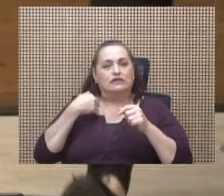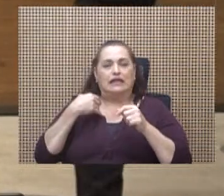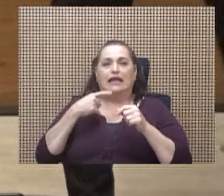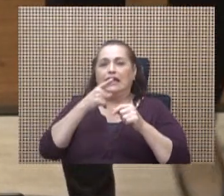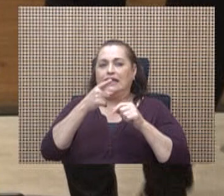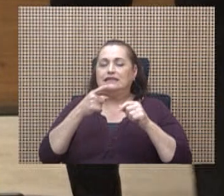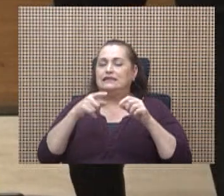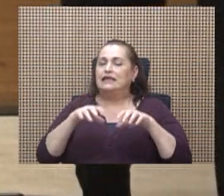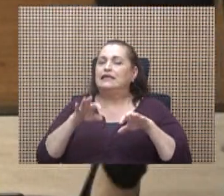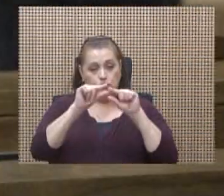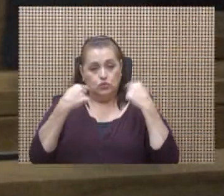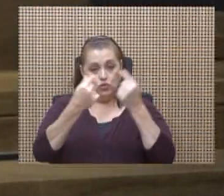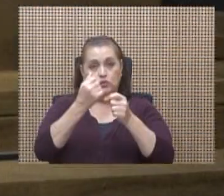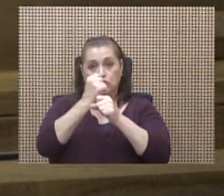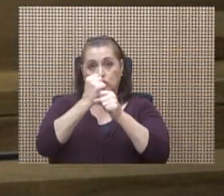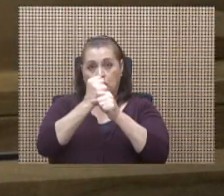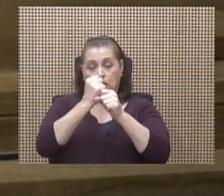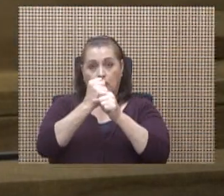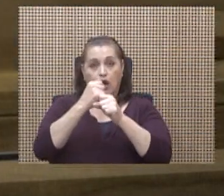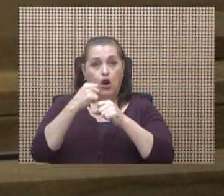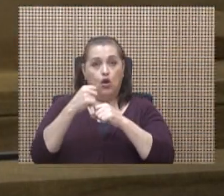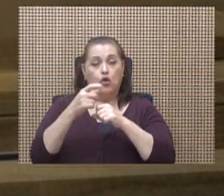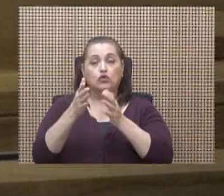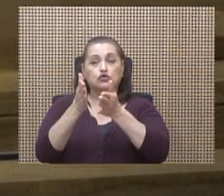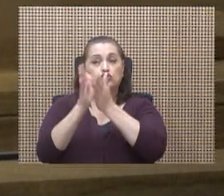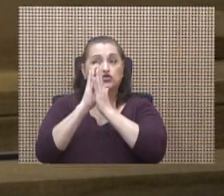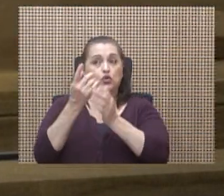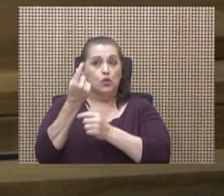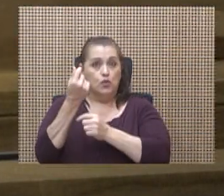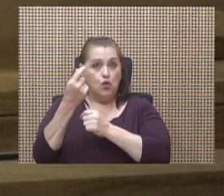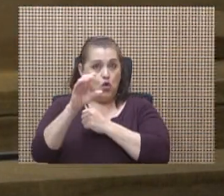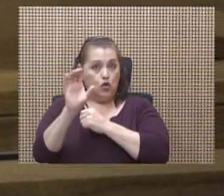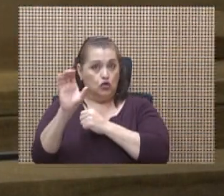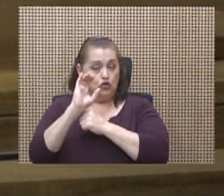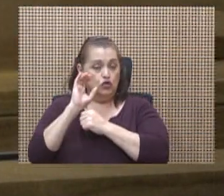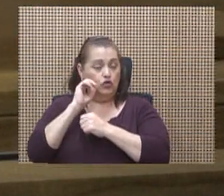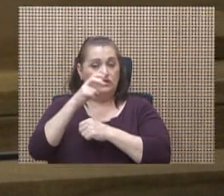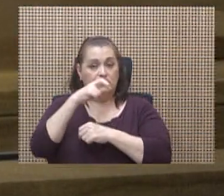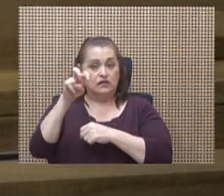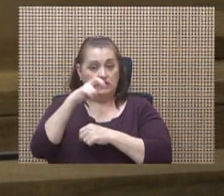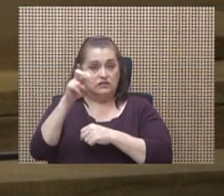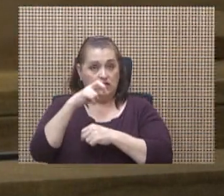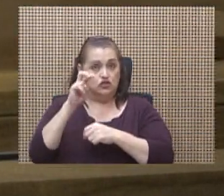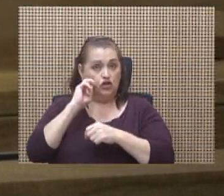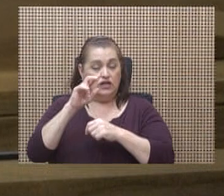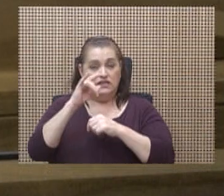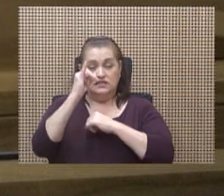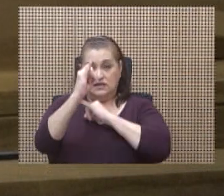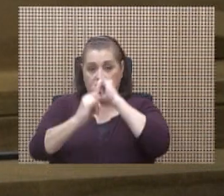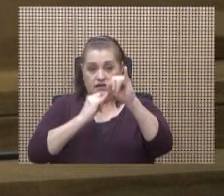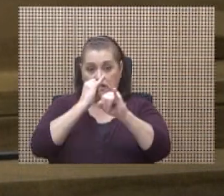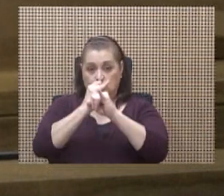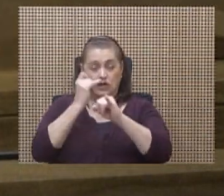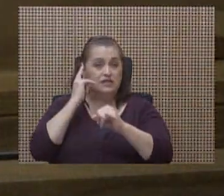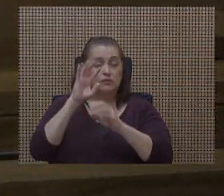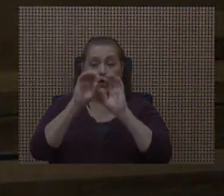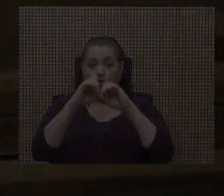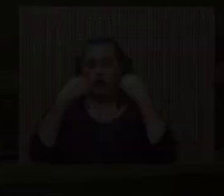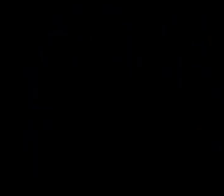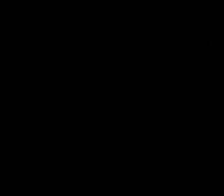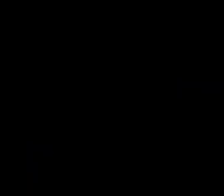de medidas transitorias estas dos iniciativas quedan ahora a la espera de ser votadas en segundo debate para convertirse en ley de la